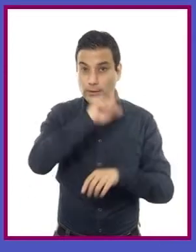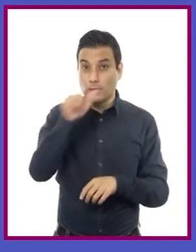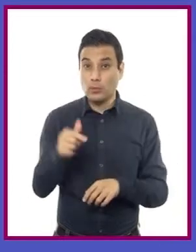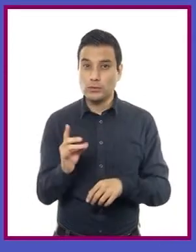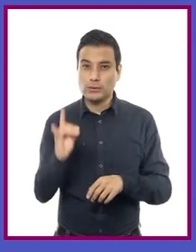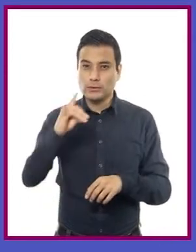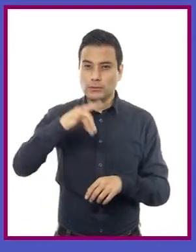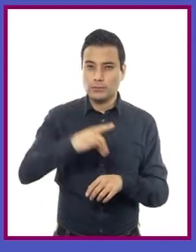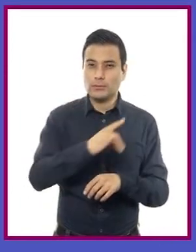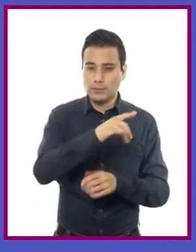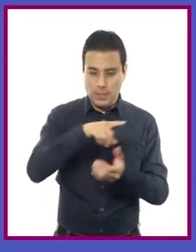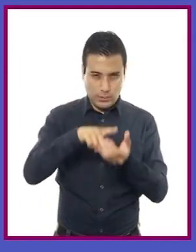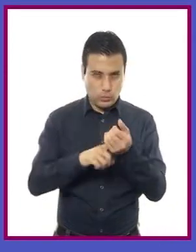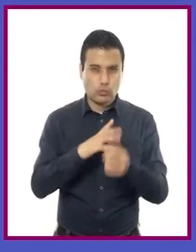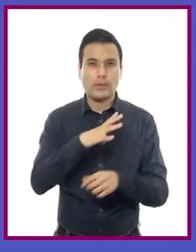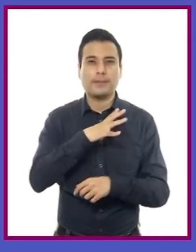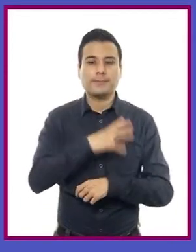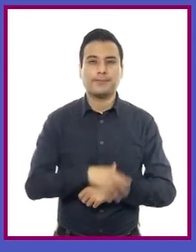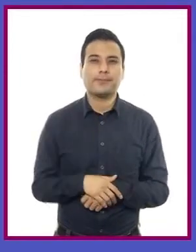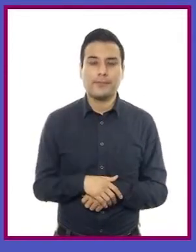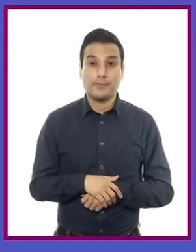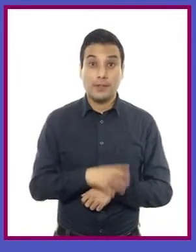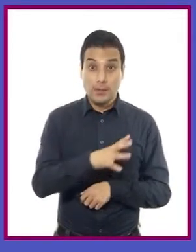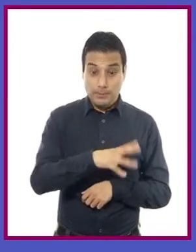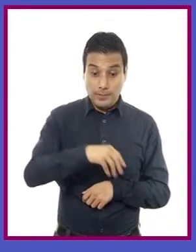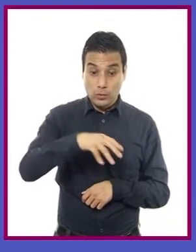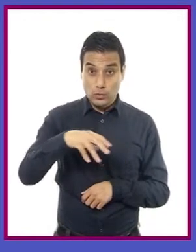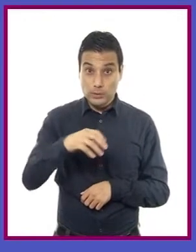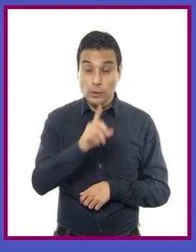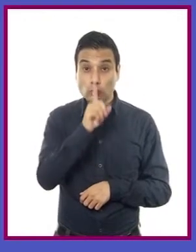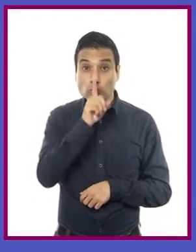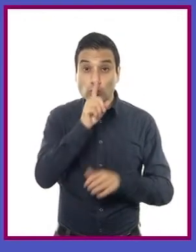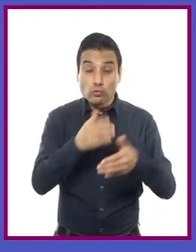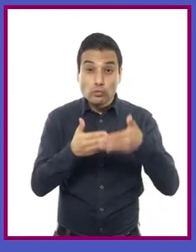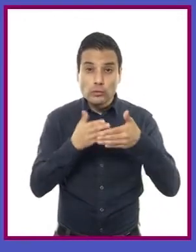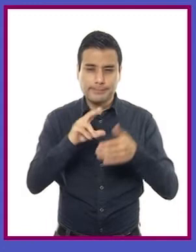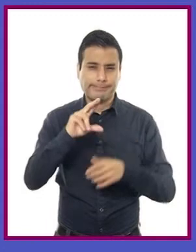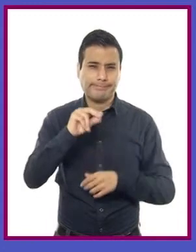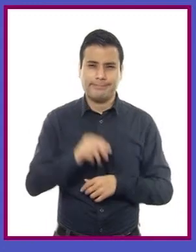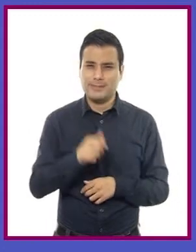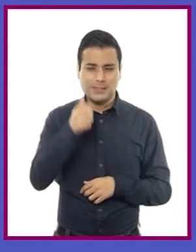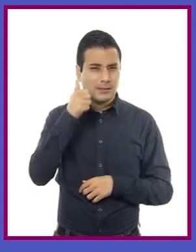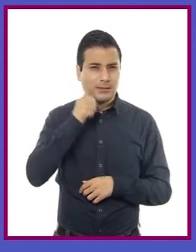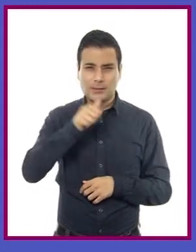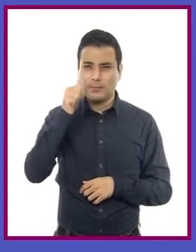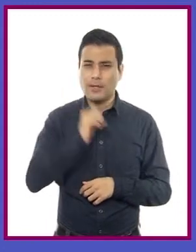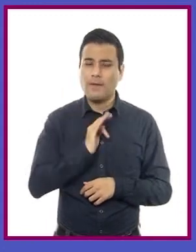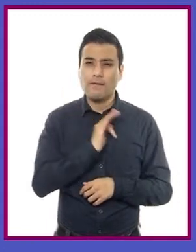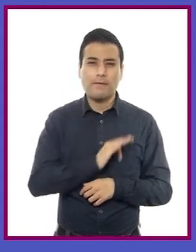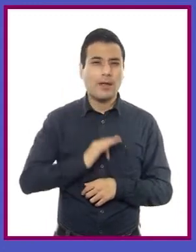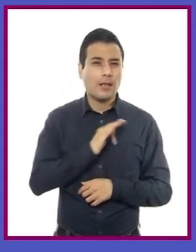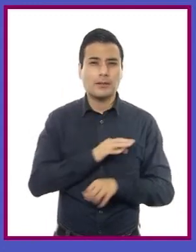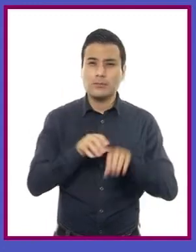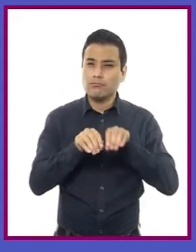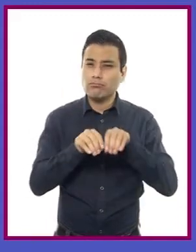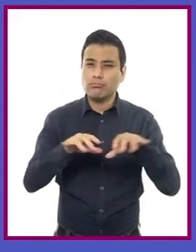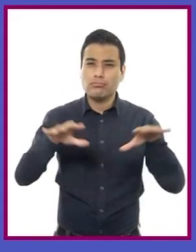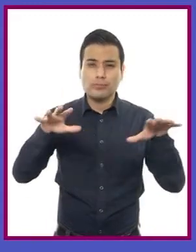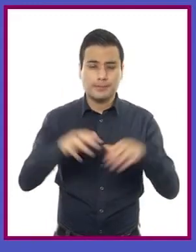las caracolas. La medusa no oculta nada, más bien despliega su dicha de estar viva por un